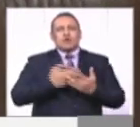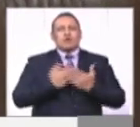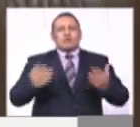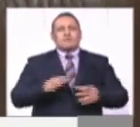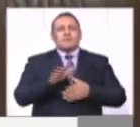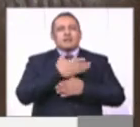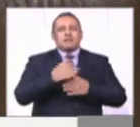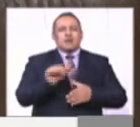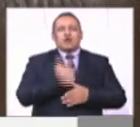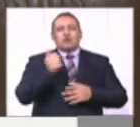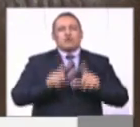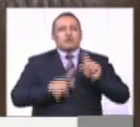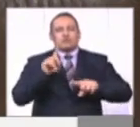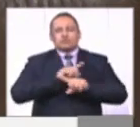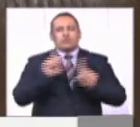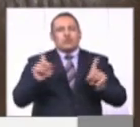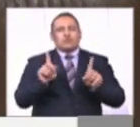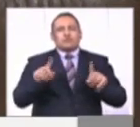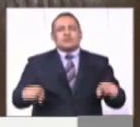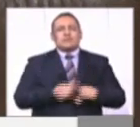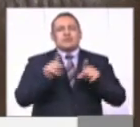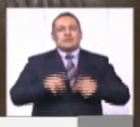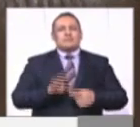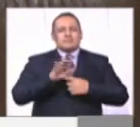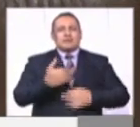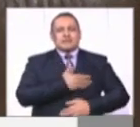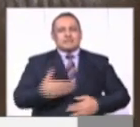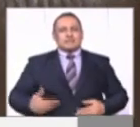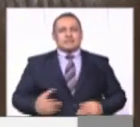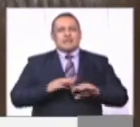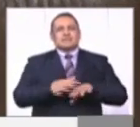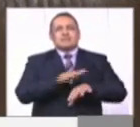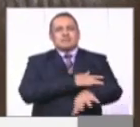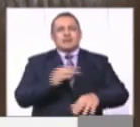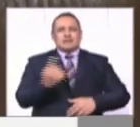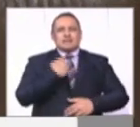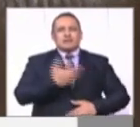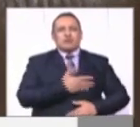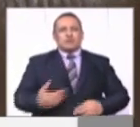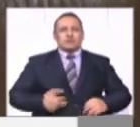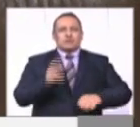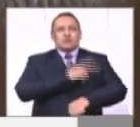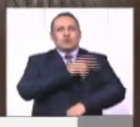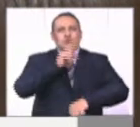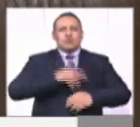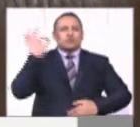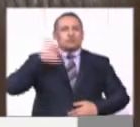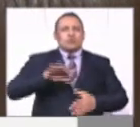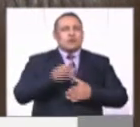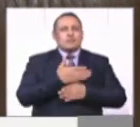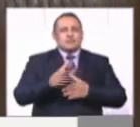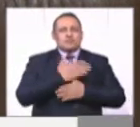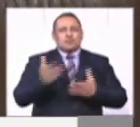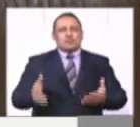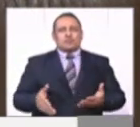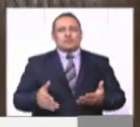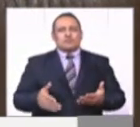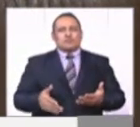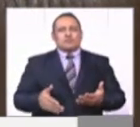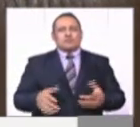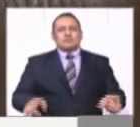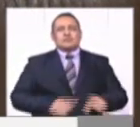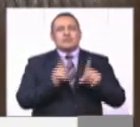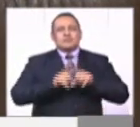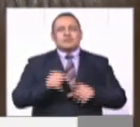participaban en otros no el presidente de la asamblea nacional de gobiernos regionales nunca participó